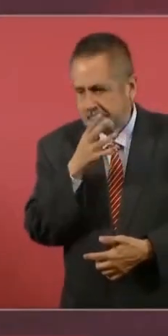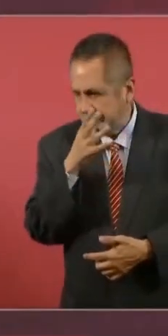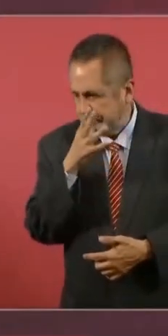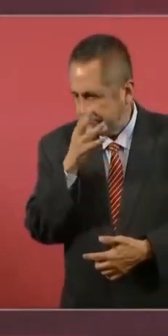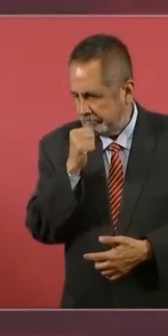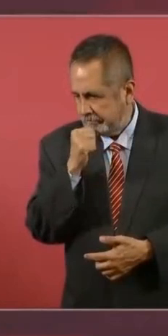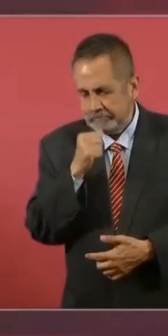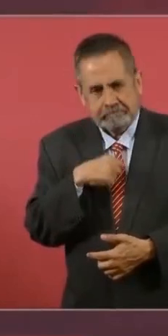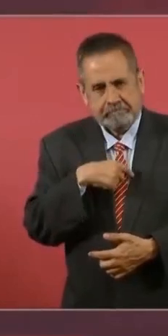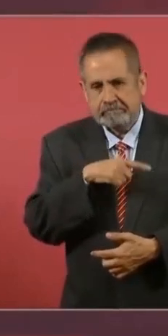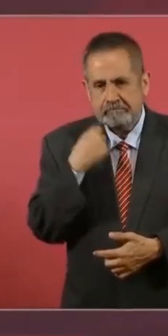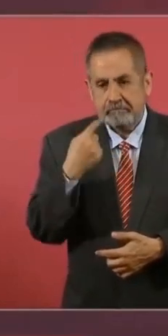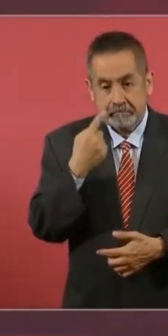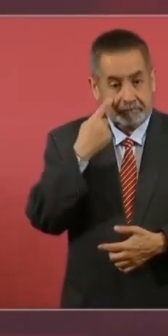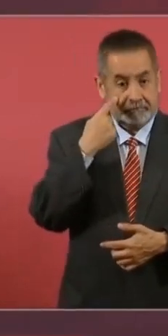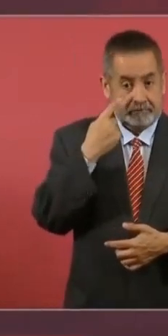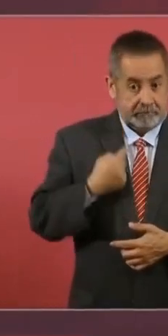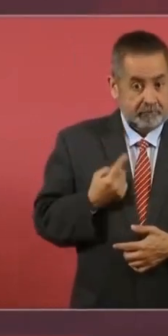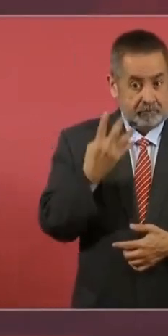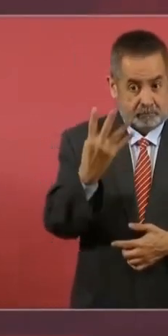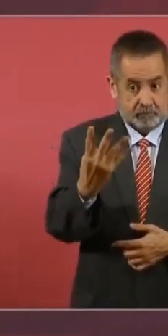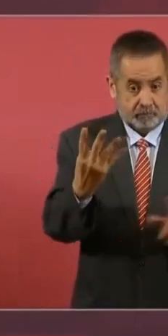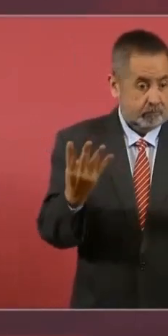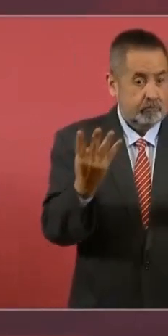porque de los cuatro que propuse,